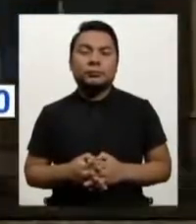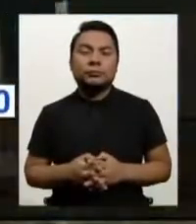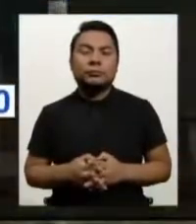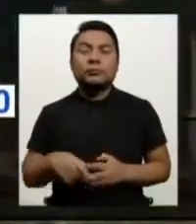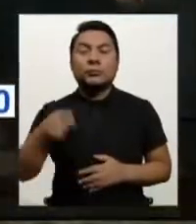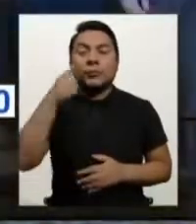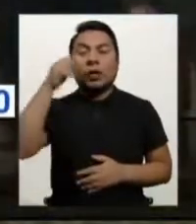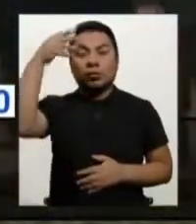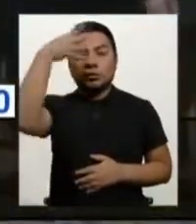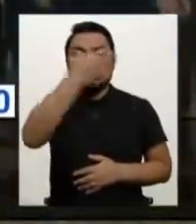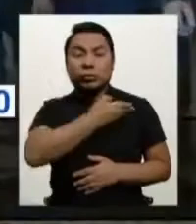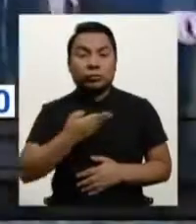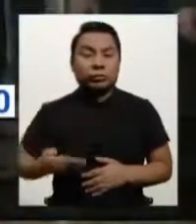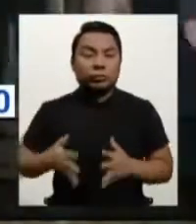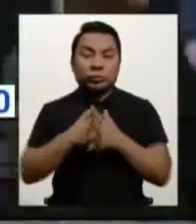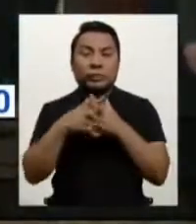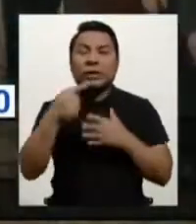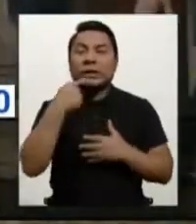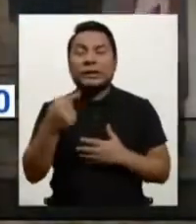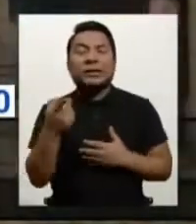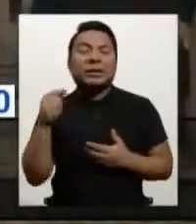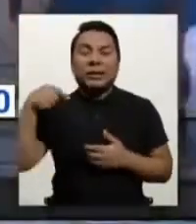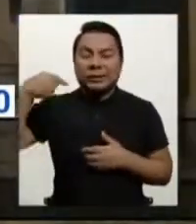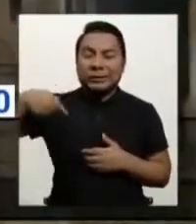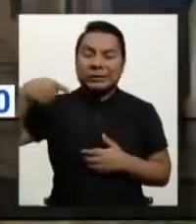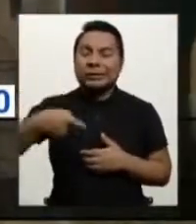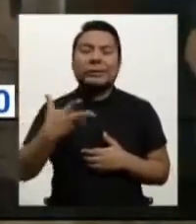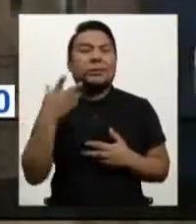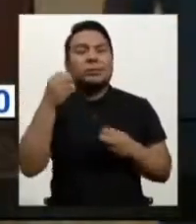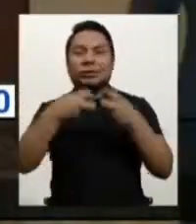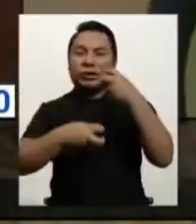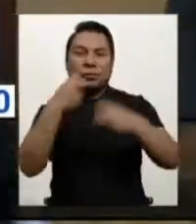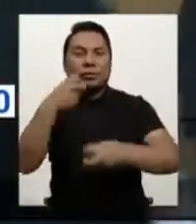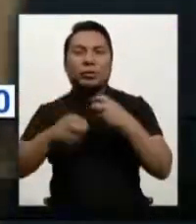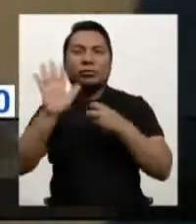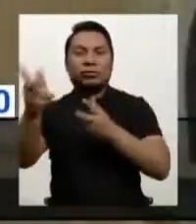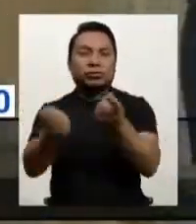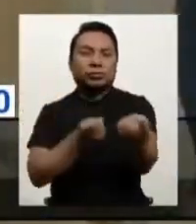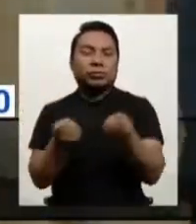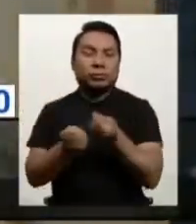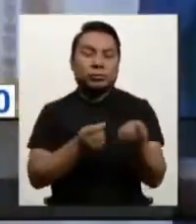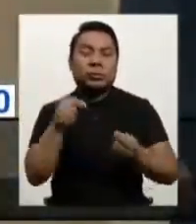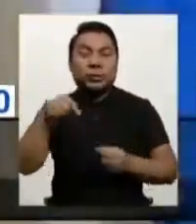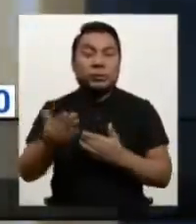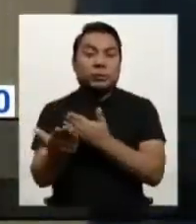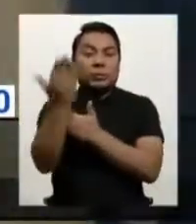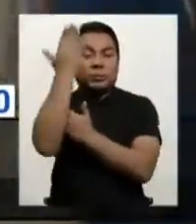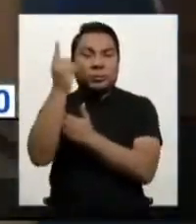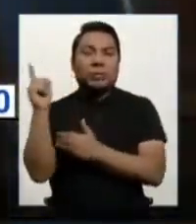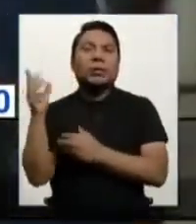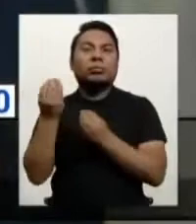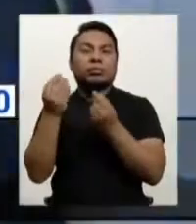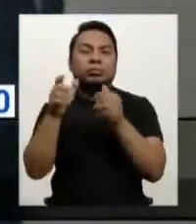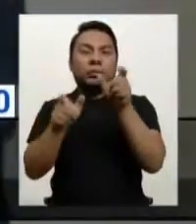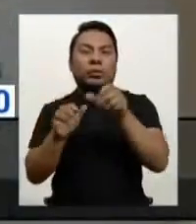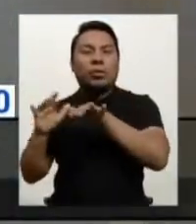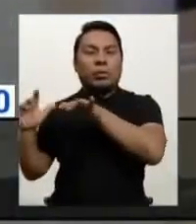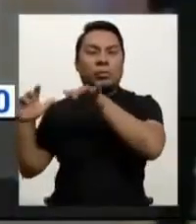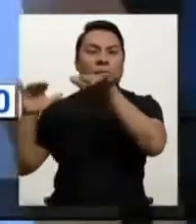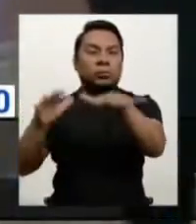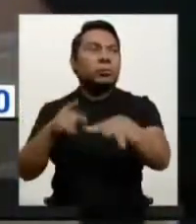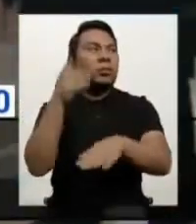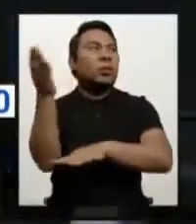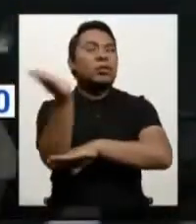Donald Trump ha tenido uno de los días más agrios en lo que va de su administración. En la mañana fue recibido por manifestantes que le lanzaron